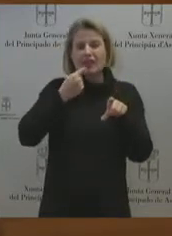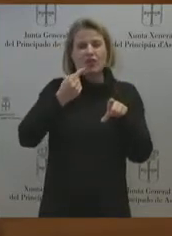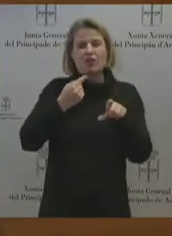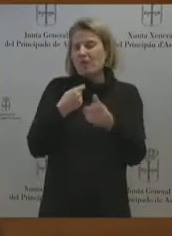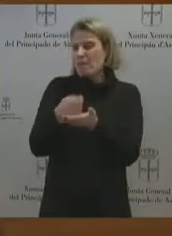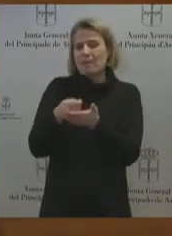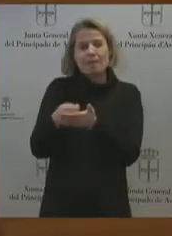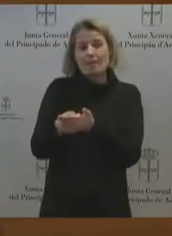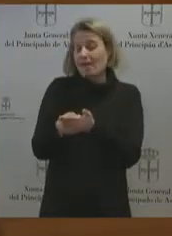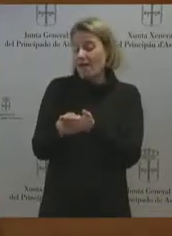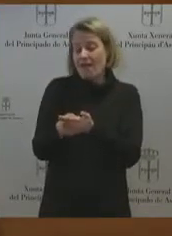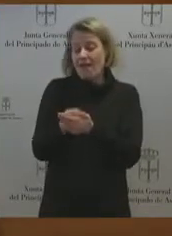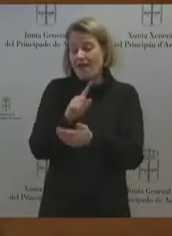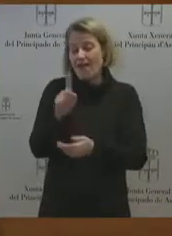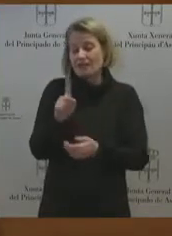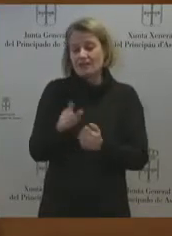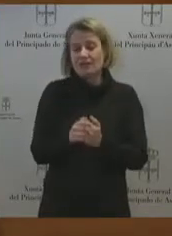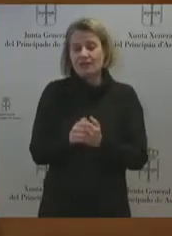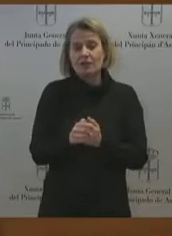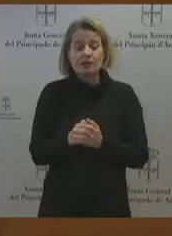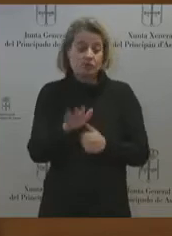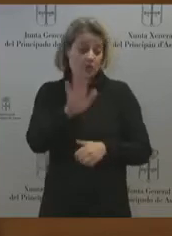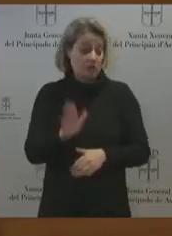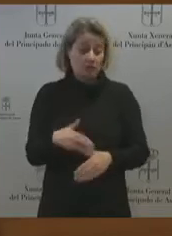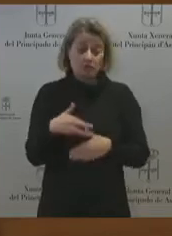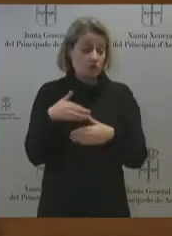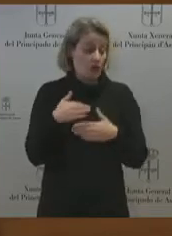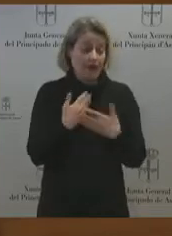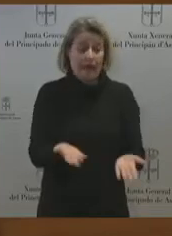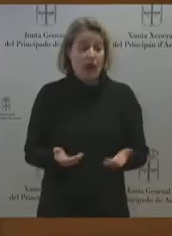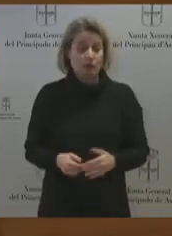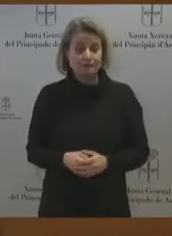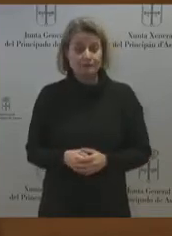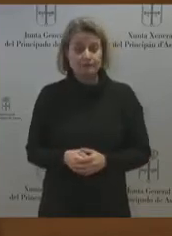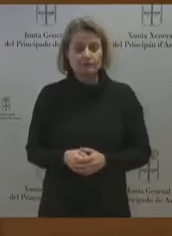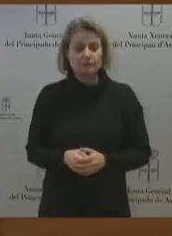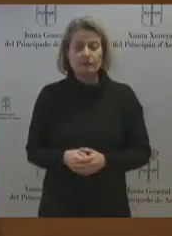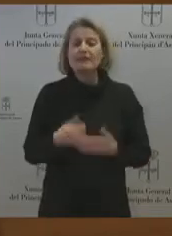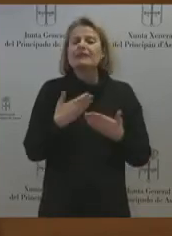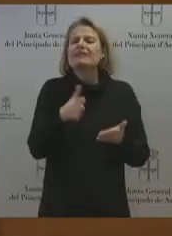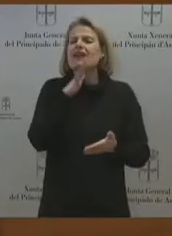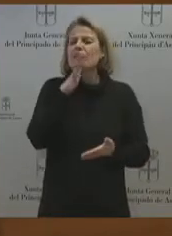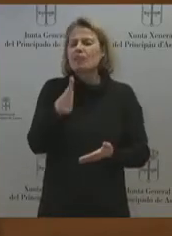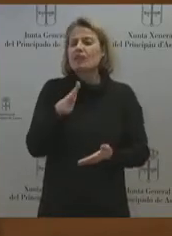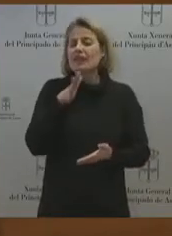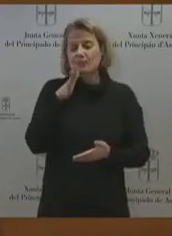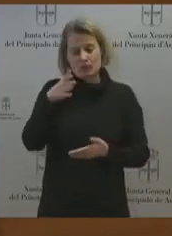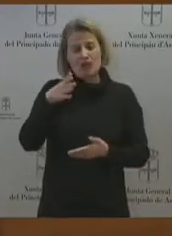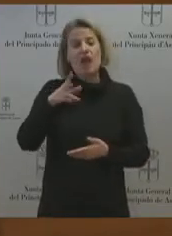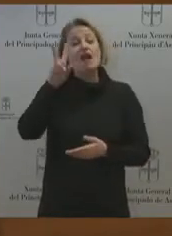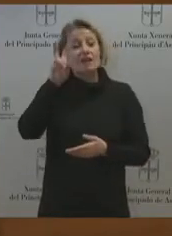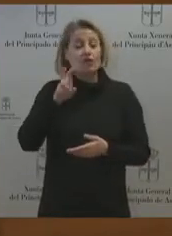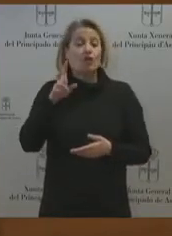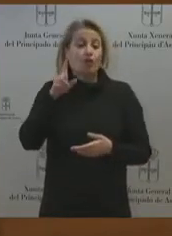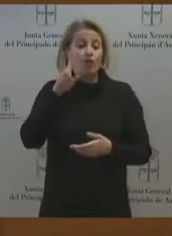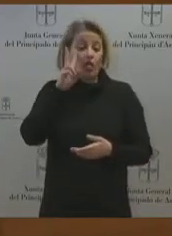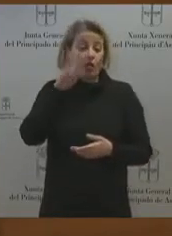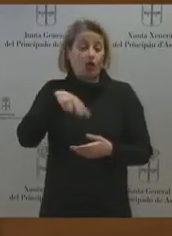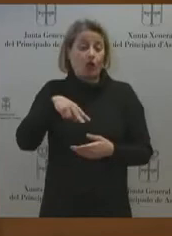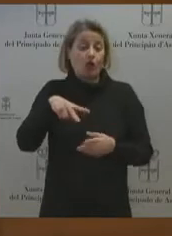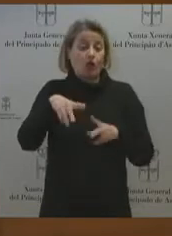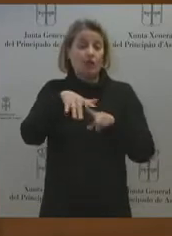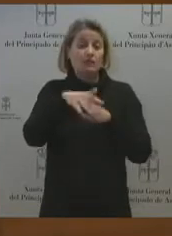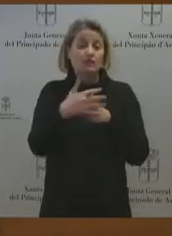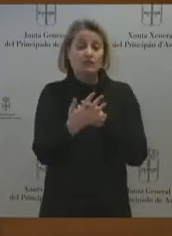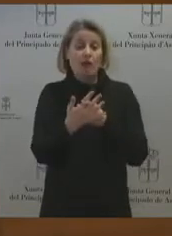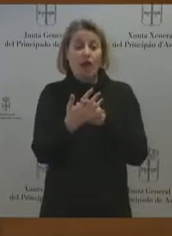Hombre, hay que reconocer que en esas circunstancias el señor presidente Aznar, Ansar para la familia Bush, era un